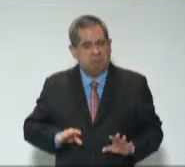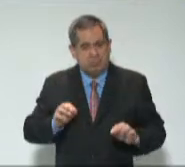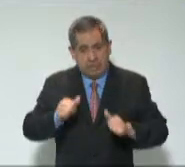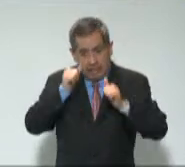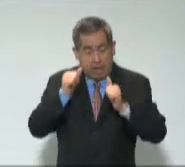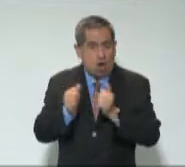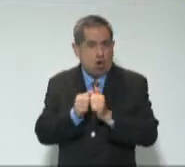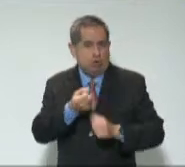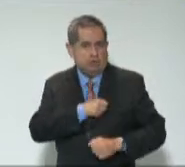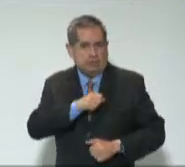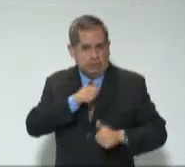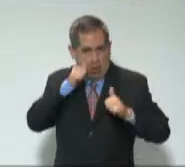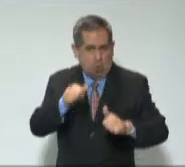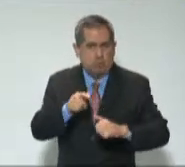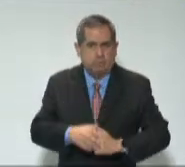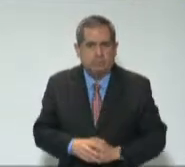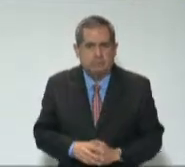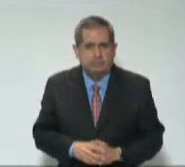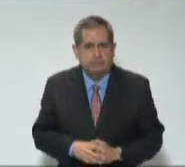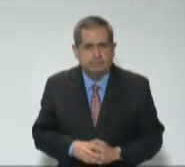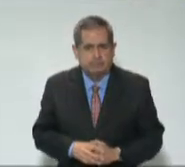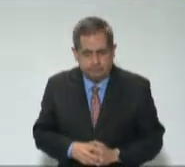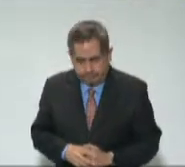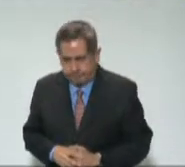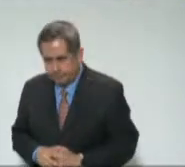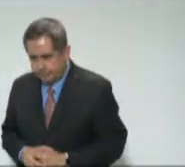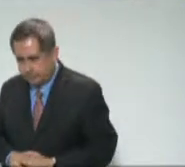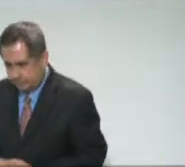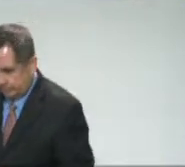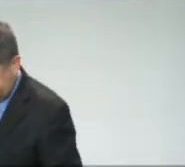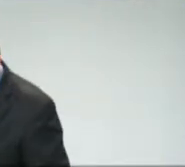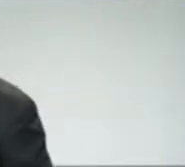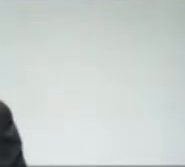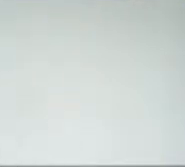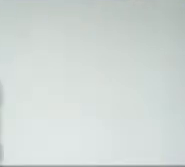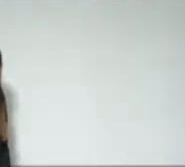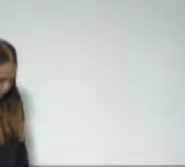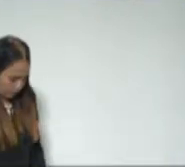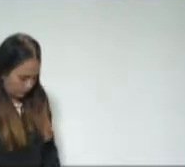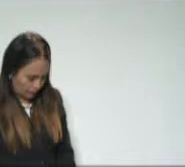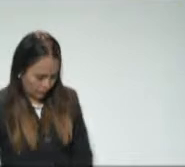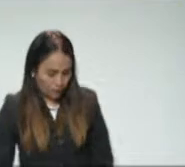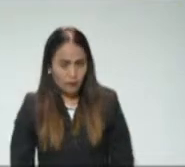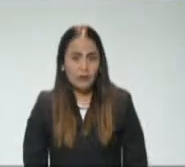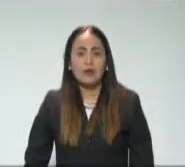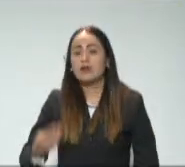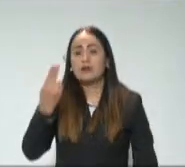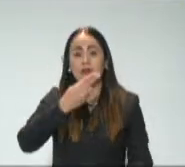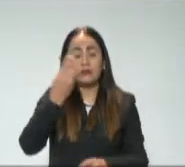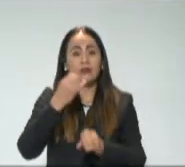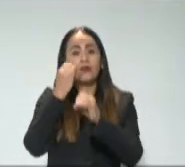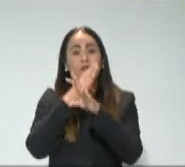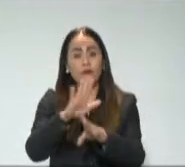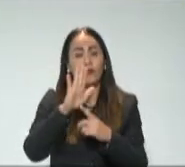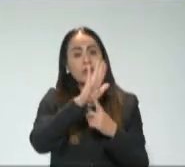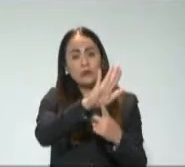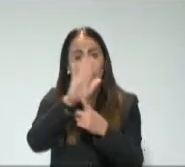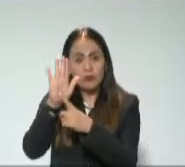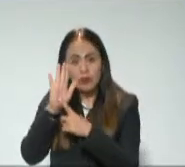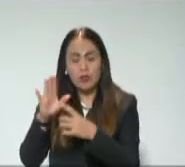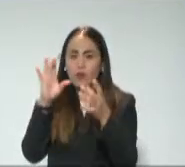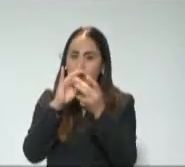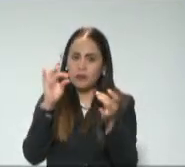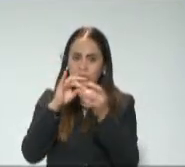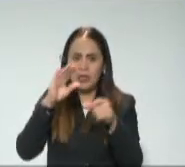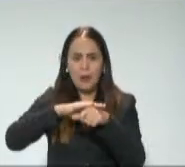atención específica para la pandemia si no se parte de un esquema de transparencia de rendición de cuentas y de